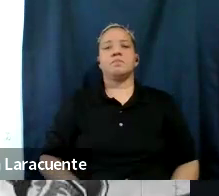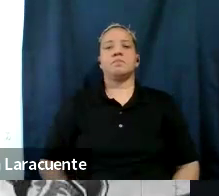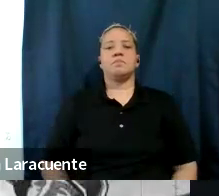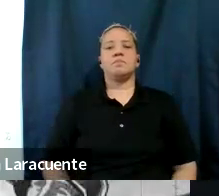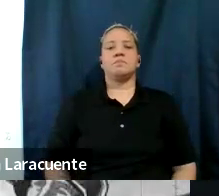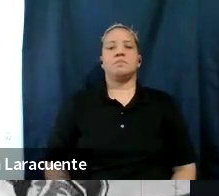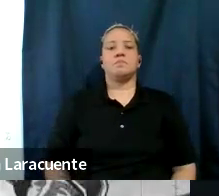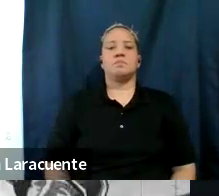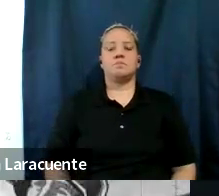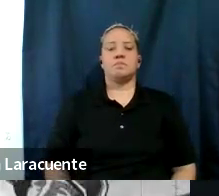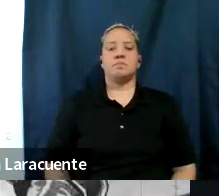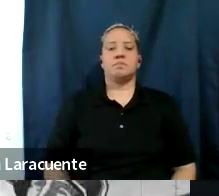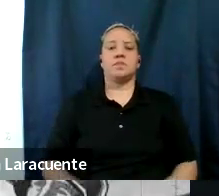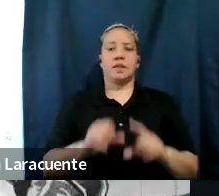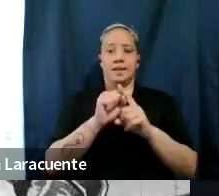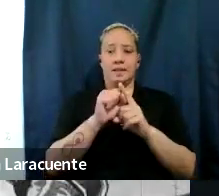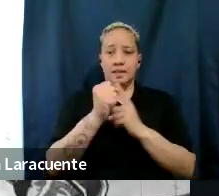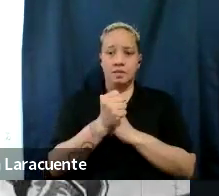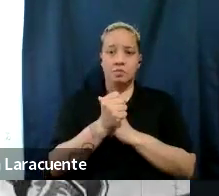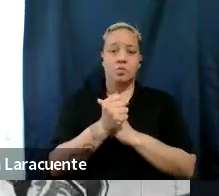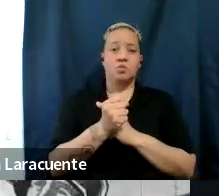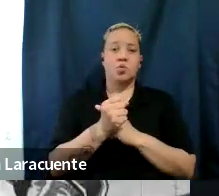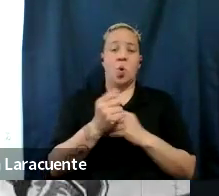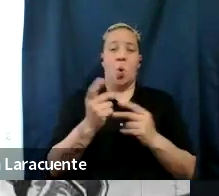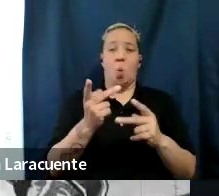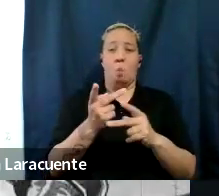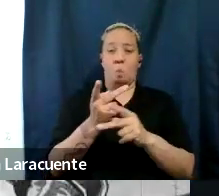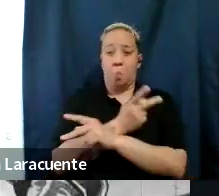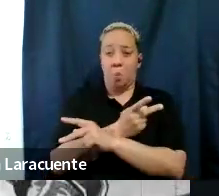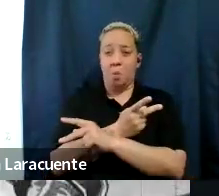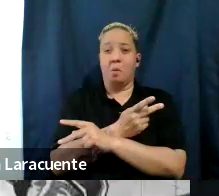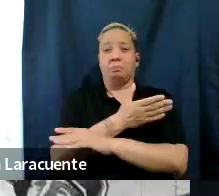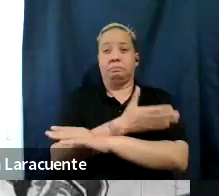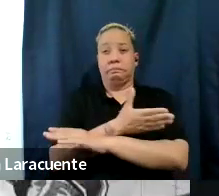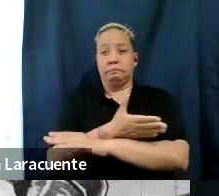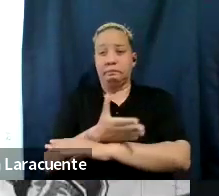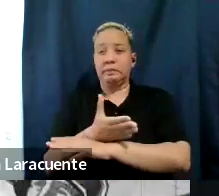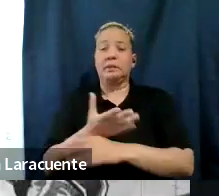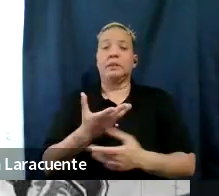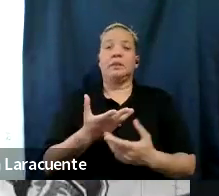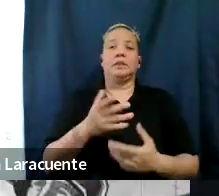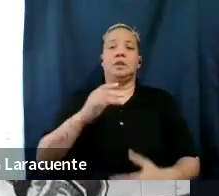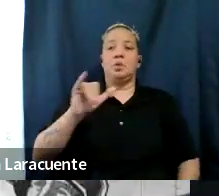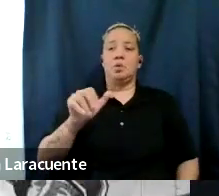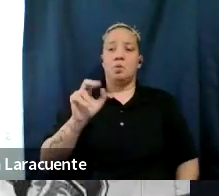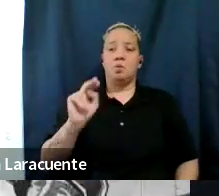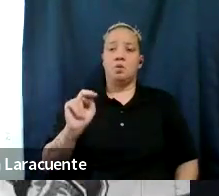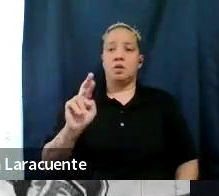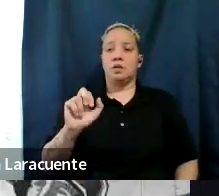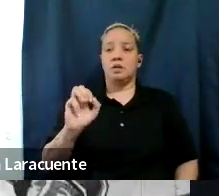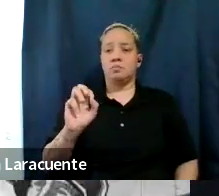claro, la situación se iba agravando. Eh, Juan Ramón Jiménez había